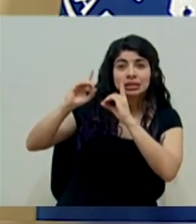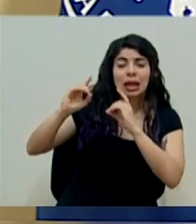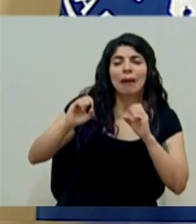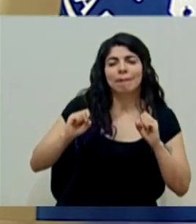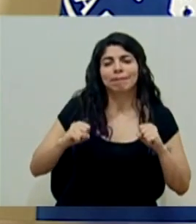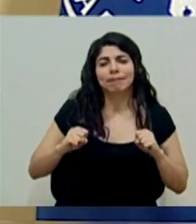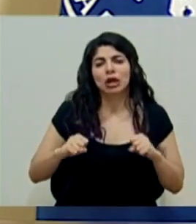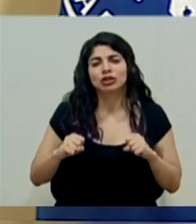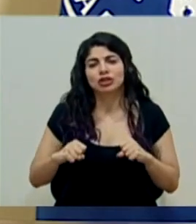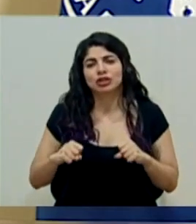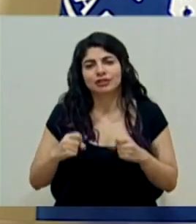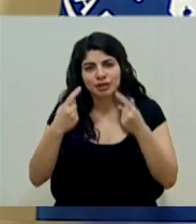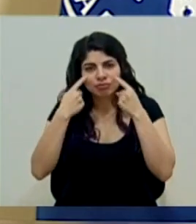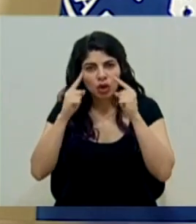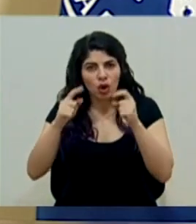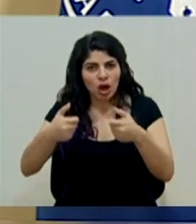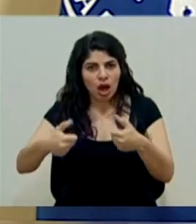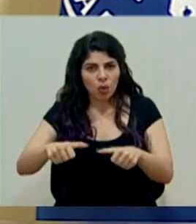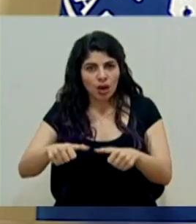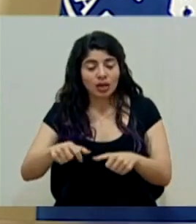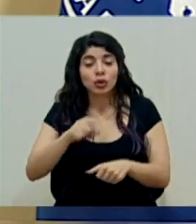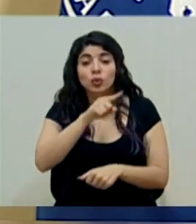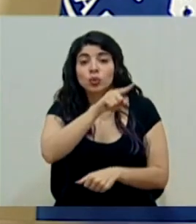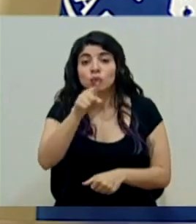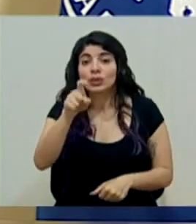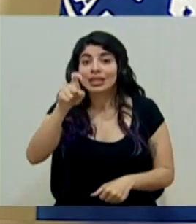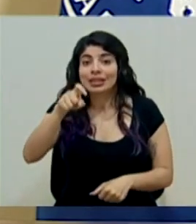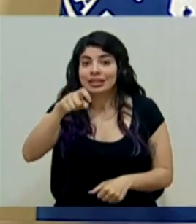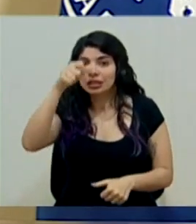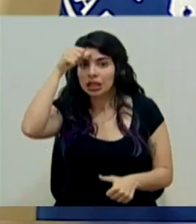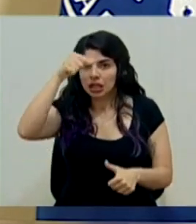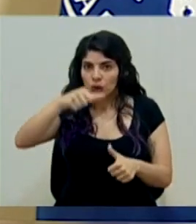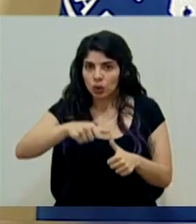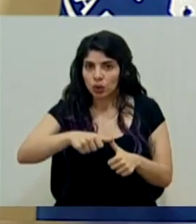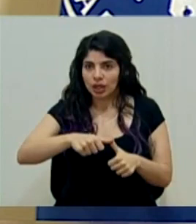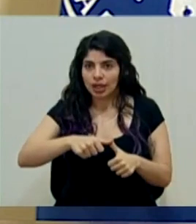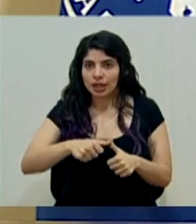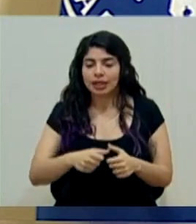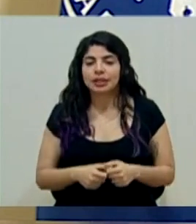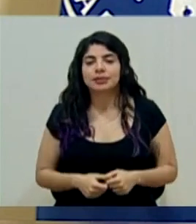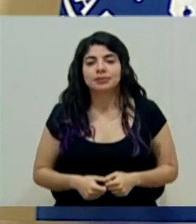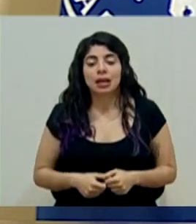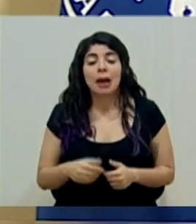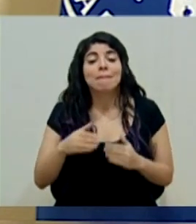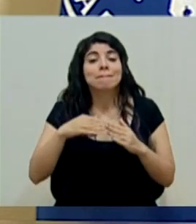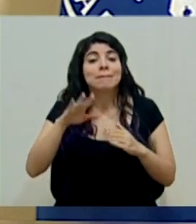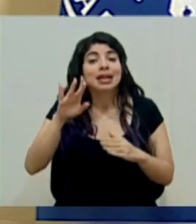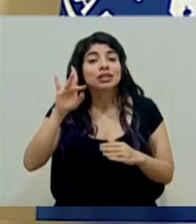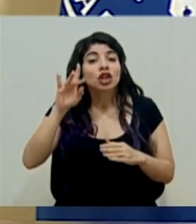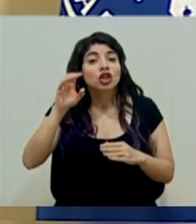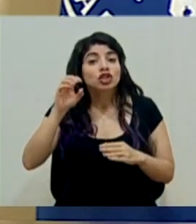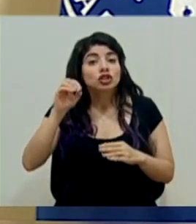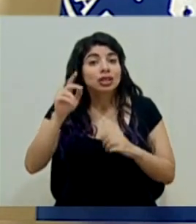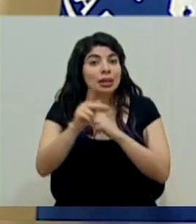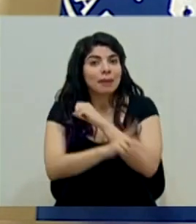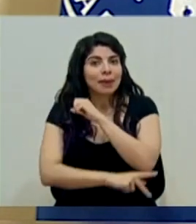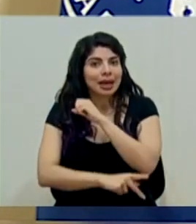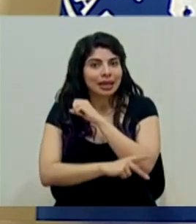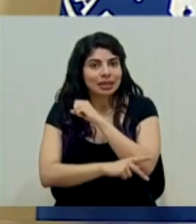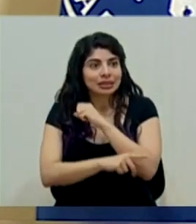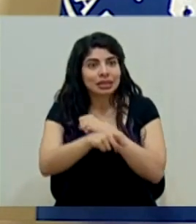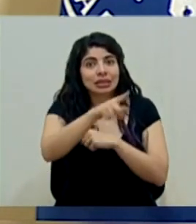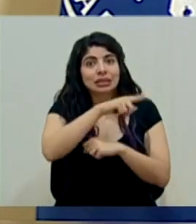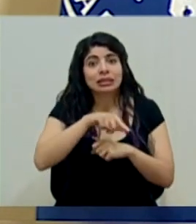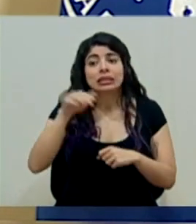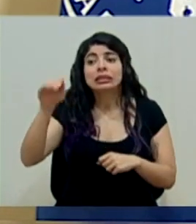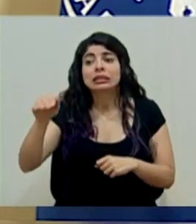muy posible llegar a ese acuerdo. Hay que recordar, hay más de 80 países hoy que recurren al